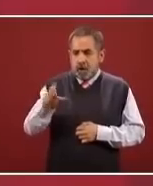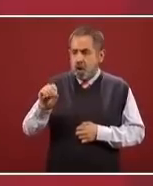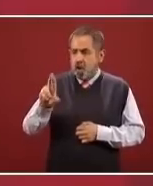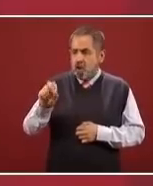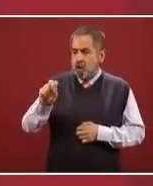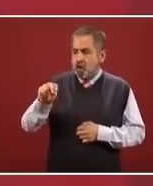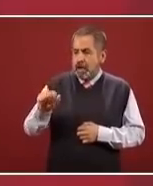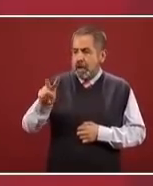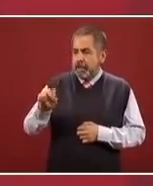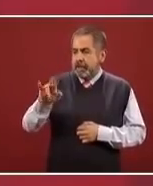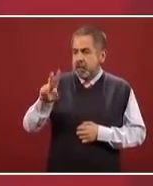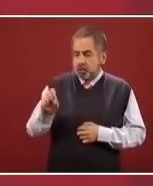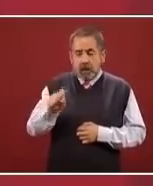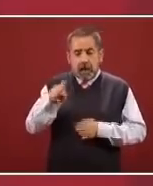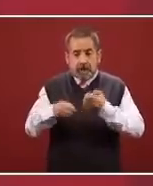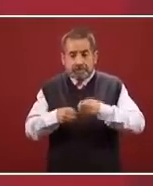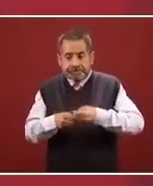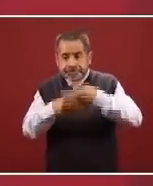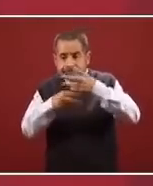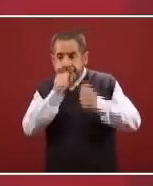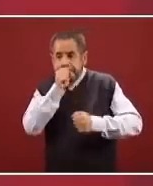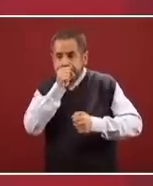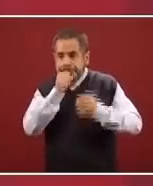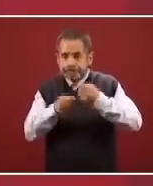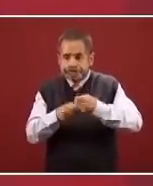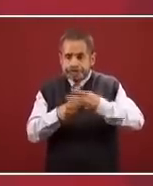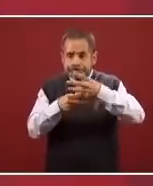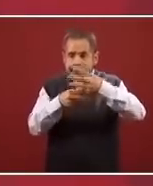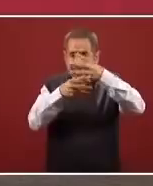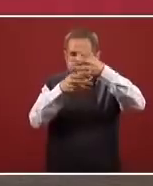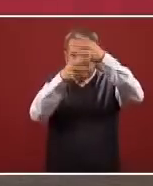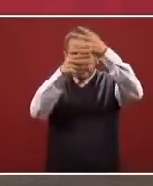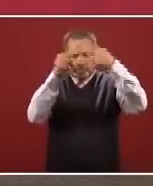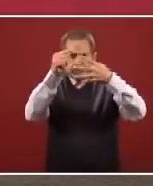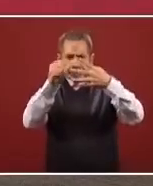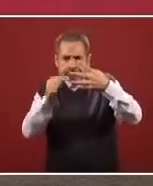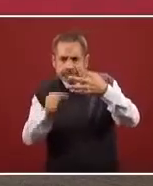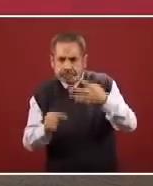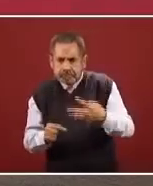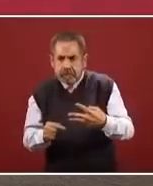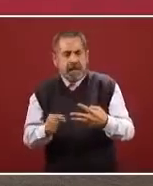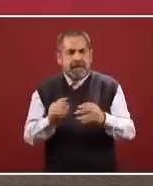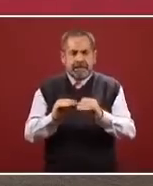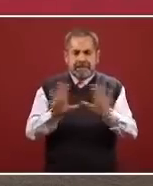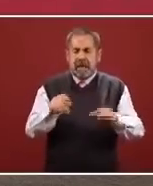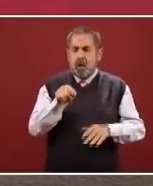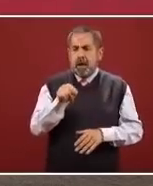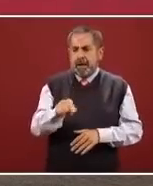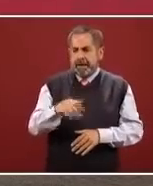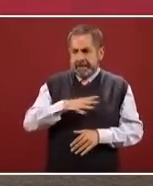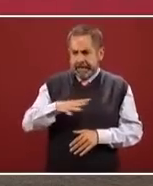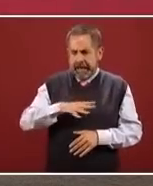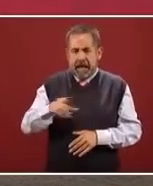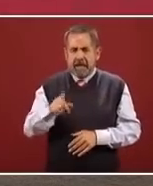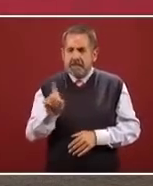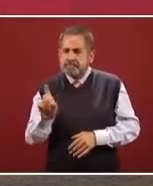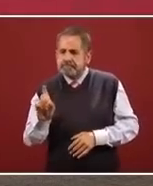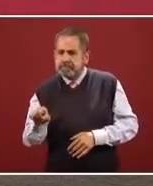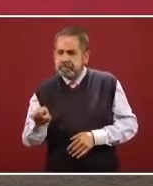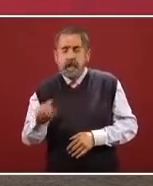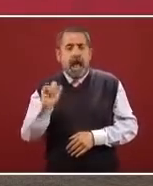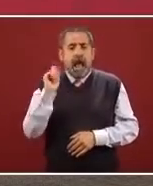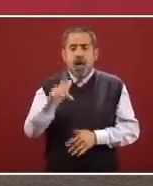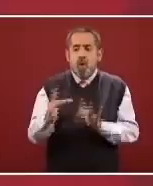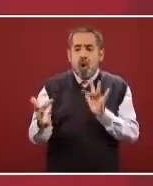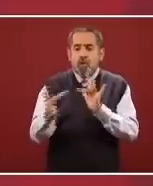www.gob.mx/coronavirus, en donde ahí van a encontrar la información más precisa, en donde inclusive van a encontrar un botón de contacto